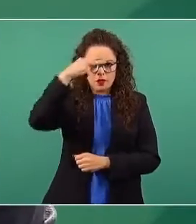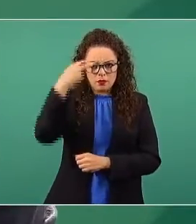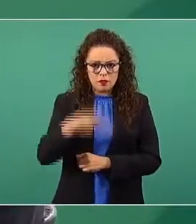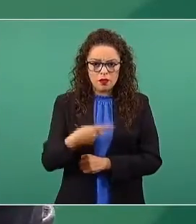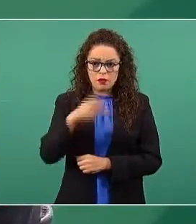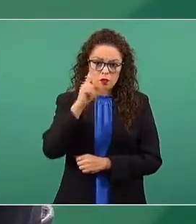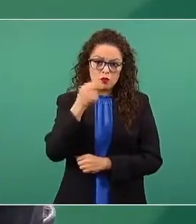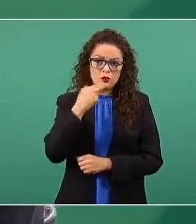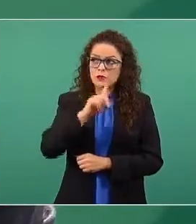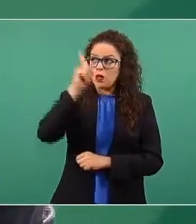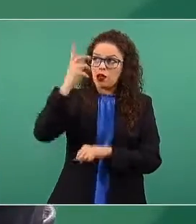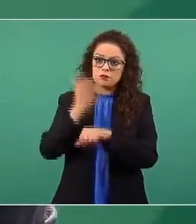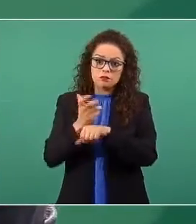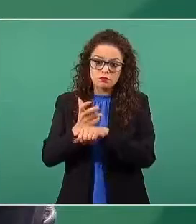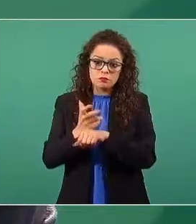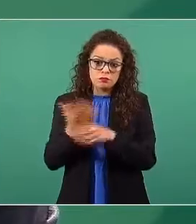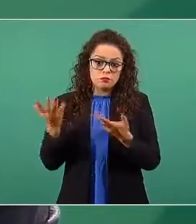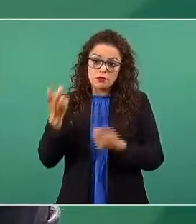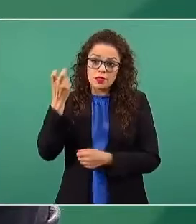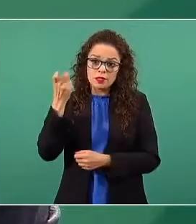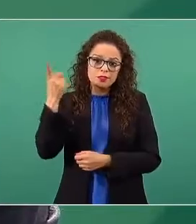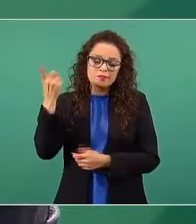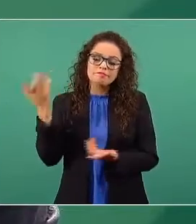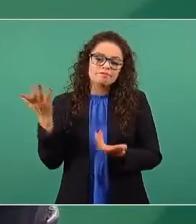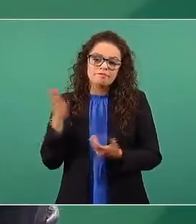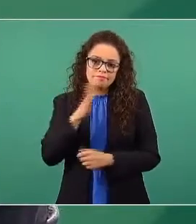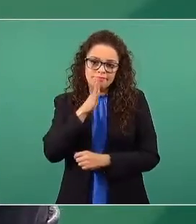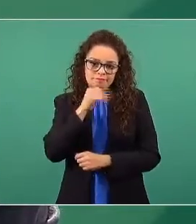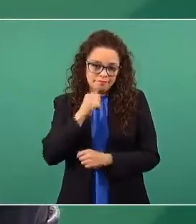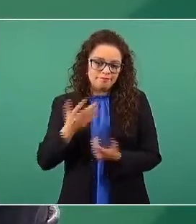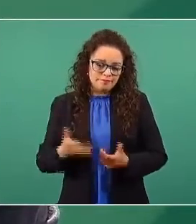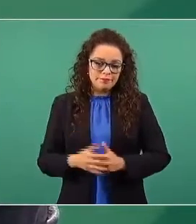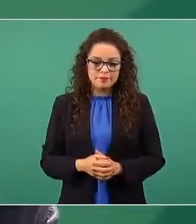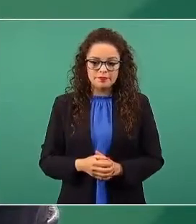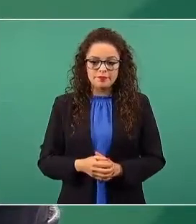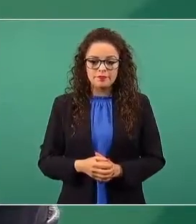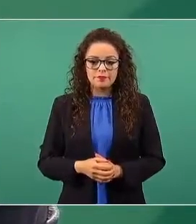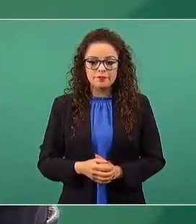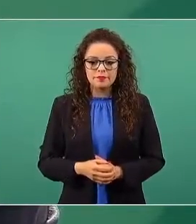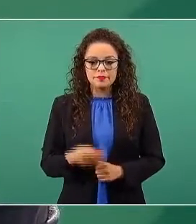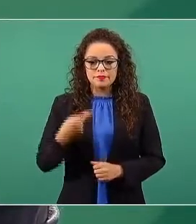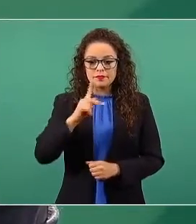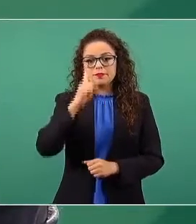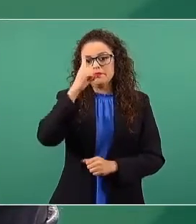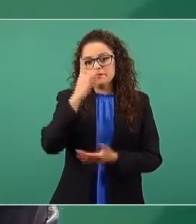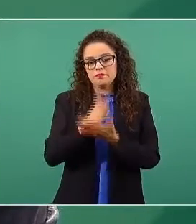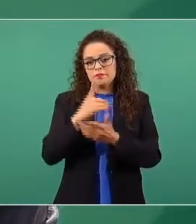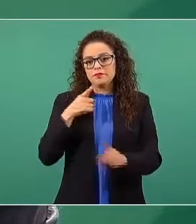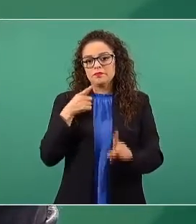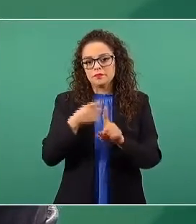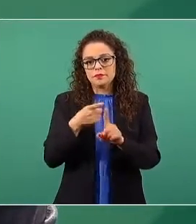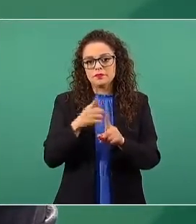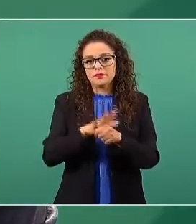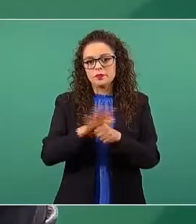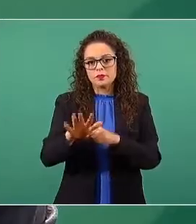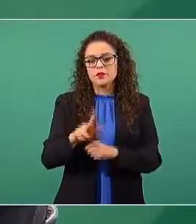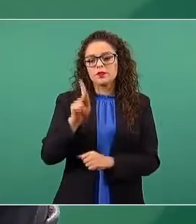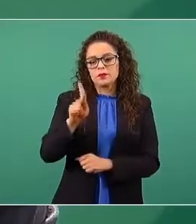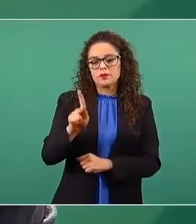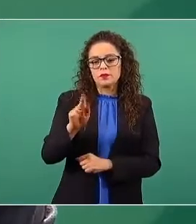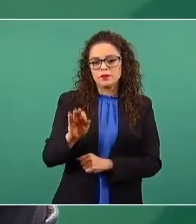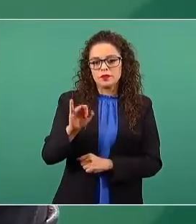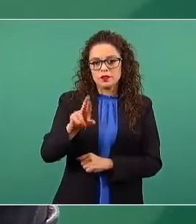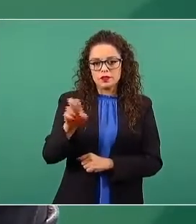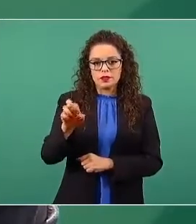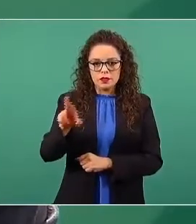Estados Unidos, entonces ahí no se presenta esta situación. Básicamente sería para la vacuna de Pfizer en la